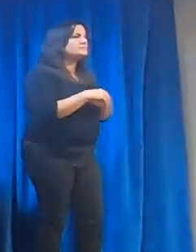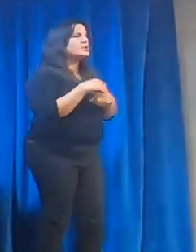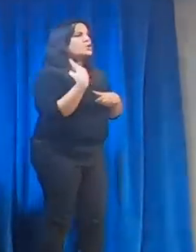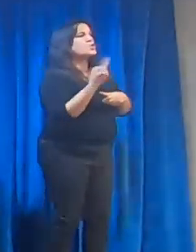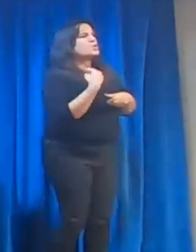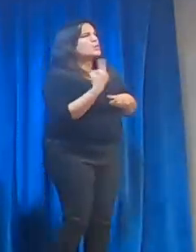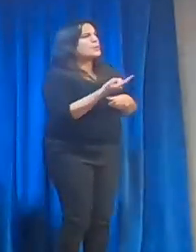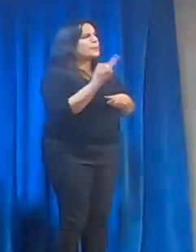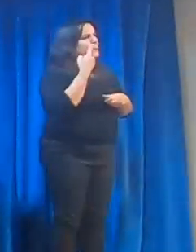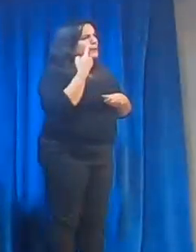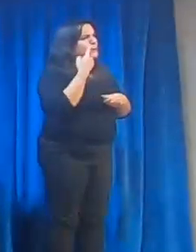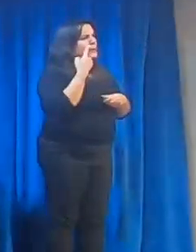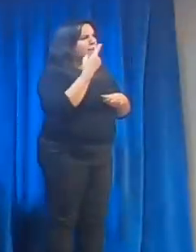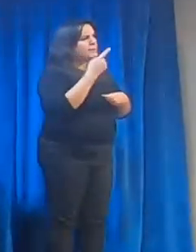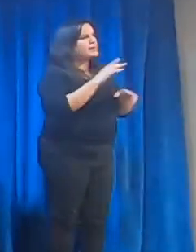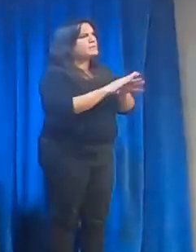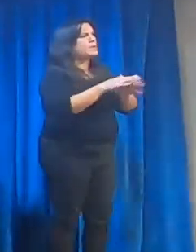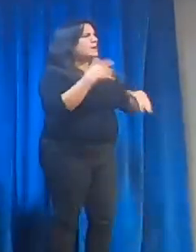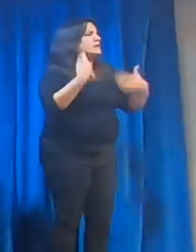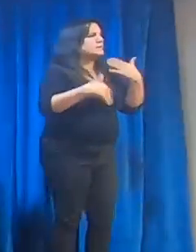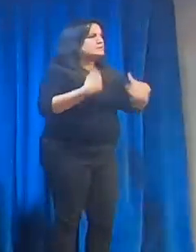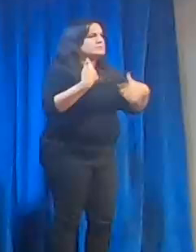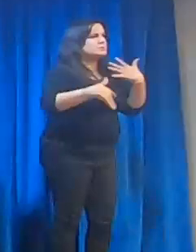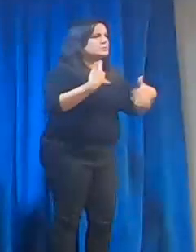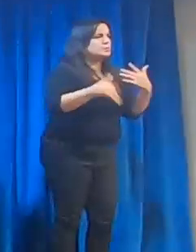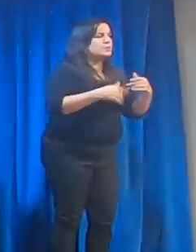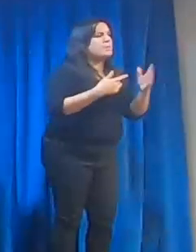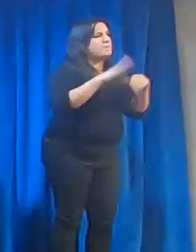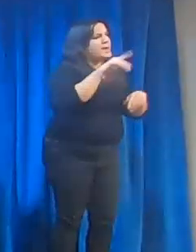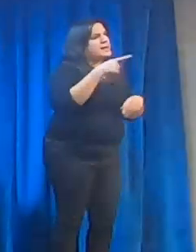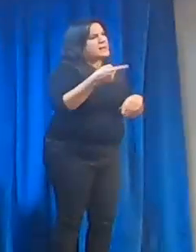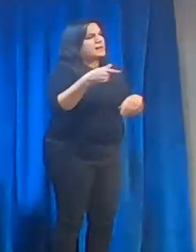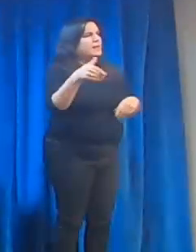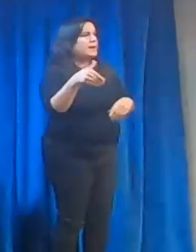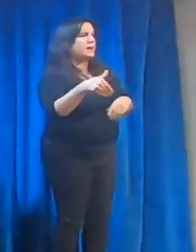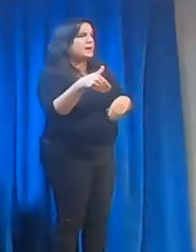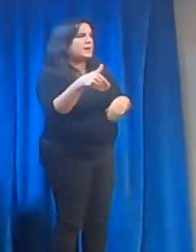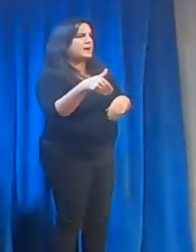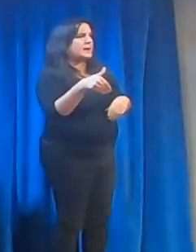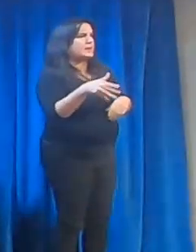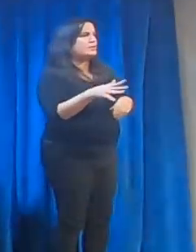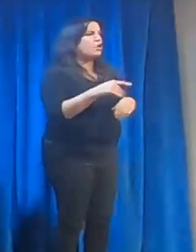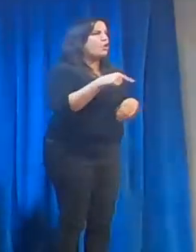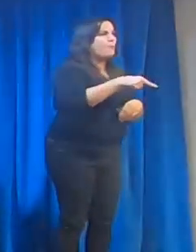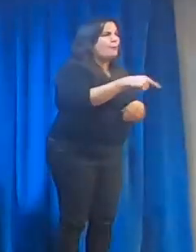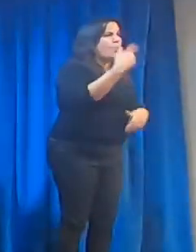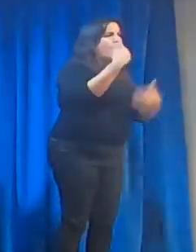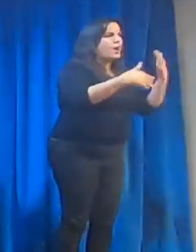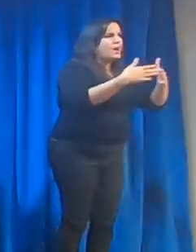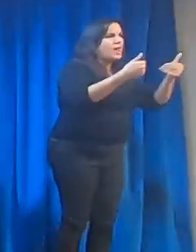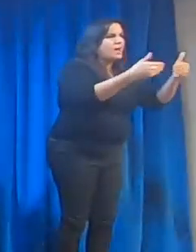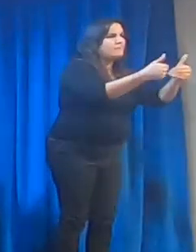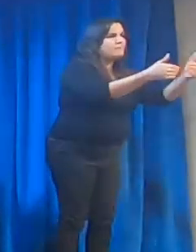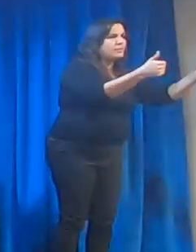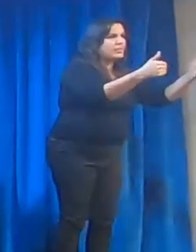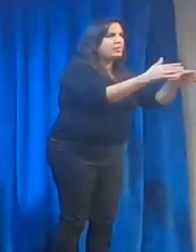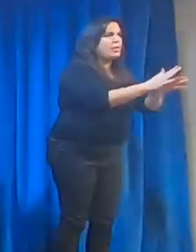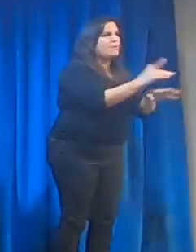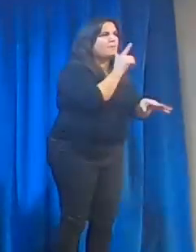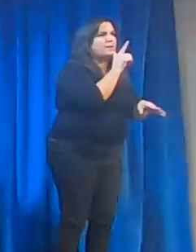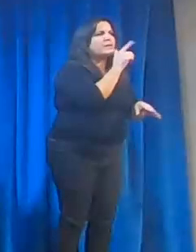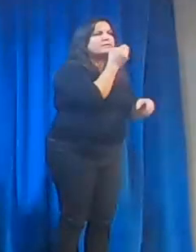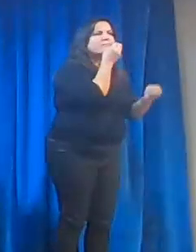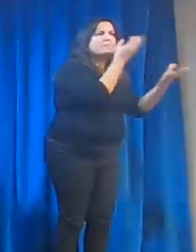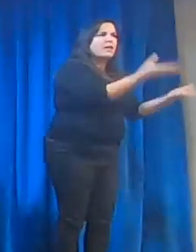más bajo el imperio del aceleramiento que de la lentitud. La rapidez es un valor que parece alcanzarse a costa de renunciar a